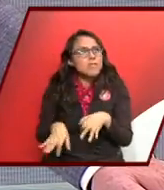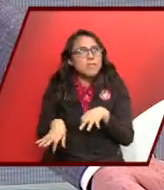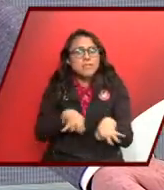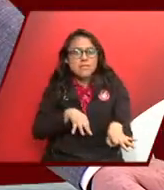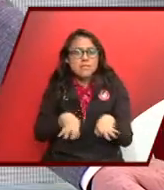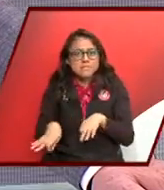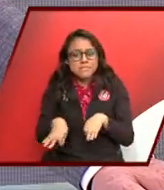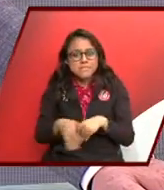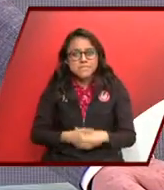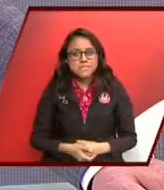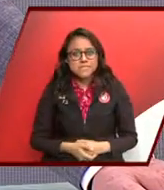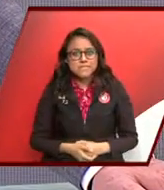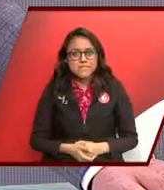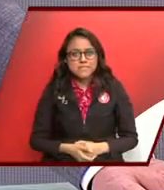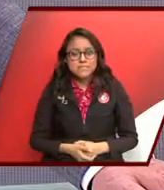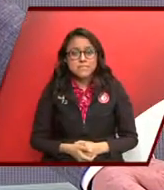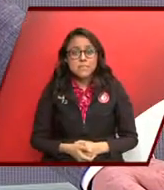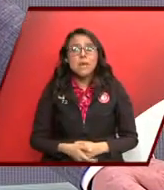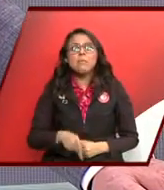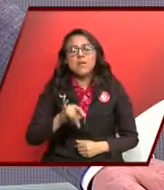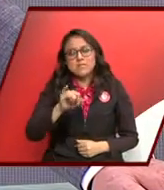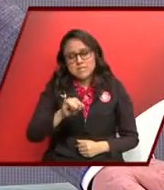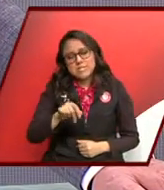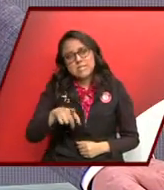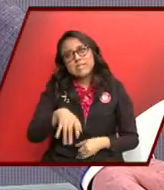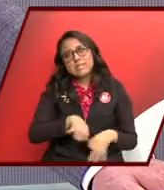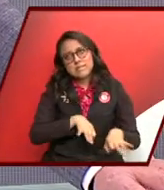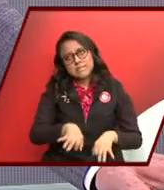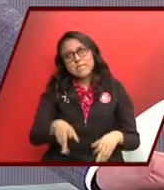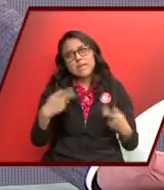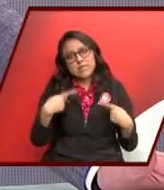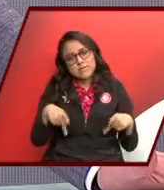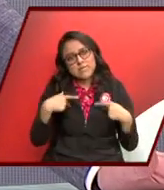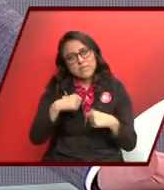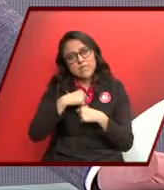chamba. Pero eso sí estuviera trabajando la autoridad.